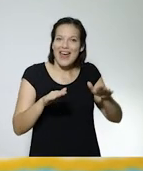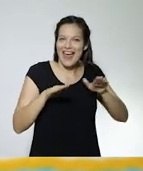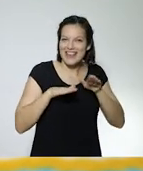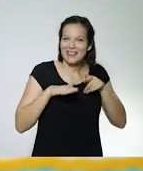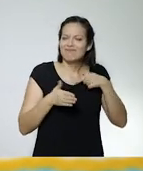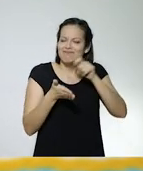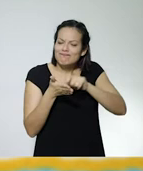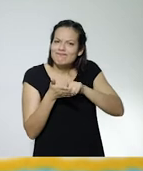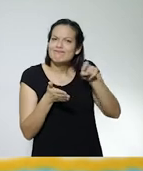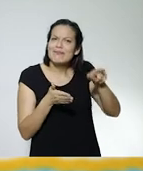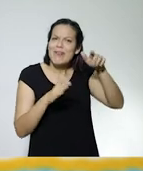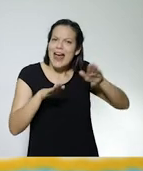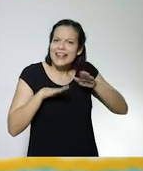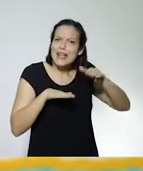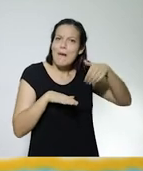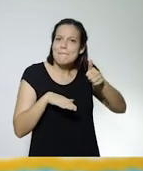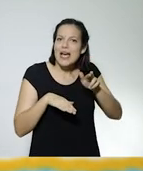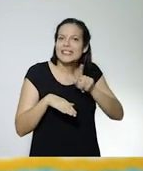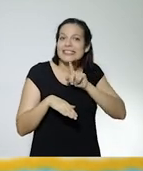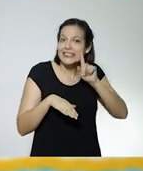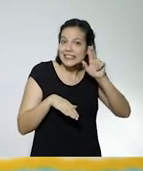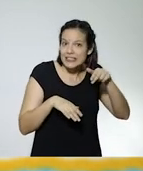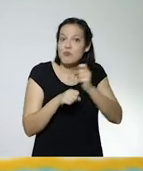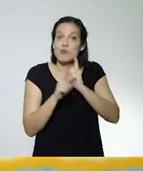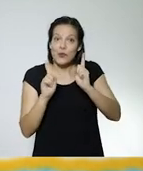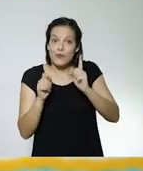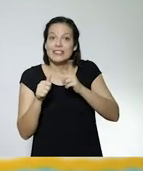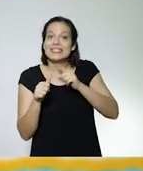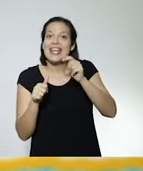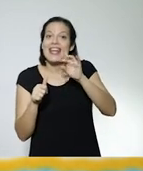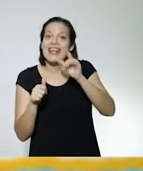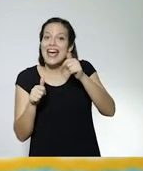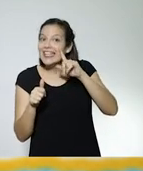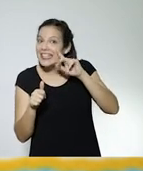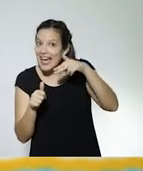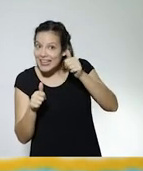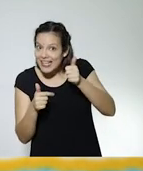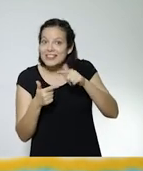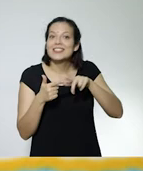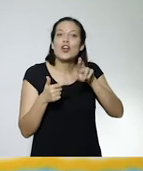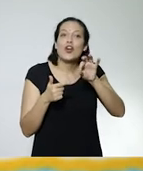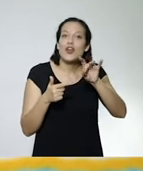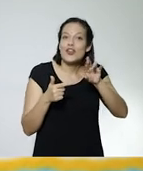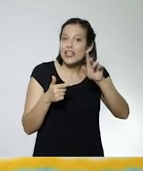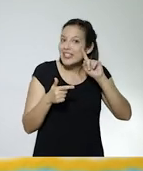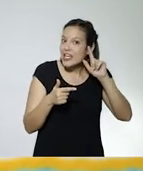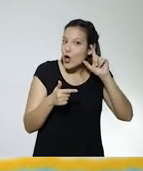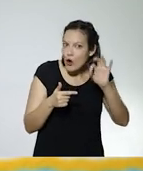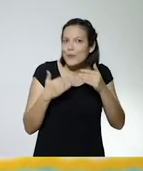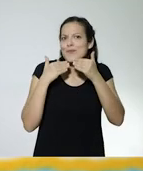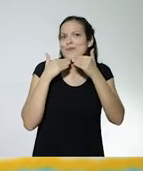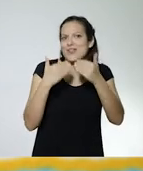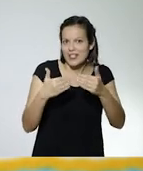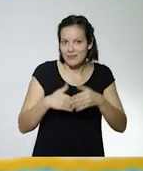el atleta Martín Reynoso y los profes Dayana Pavón y Rodrigo Tica. Muchísimas gracias.